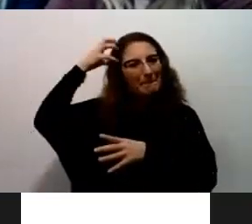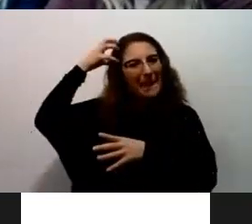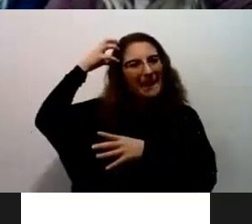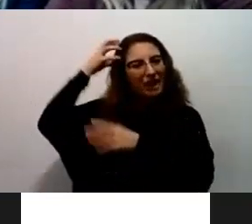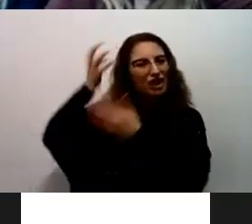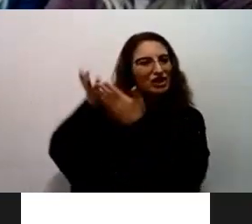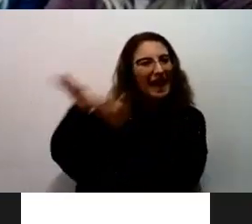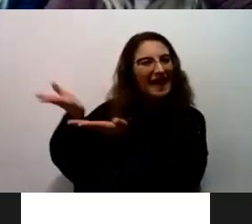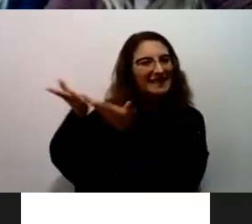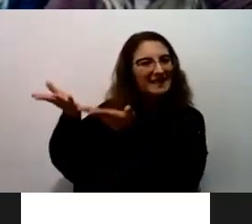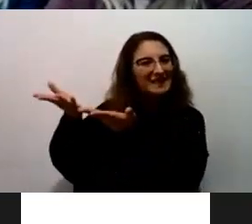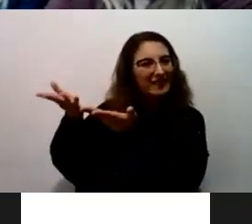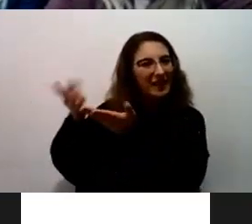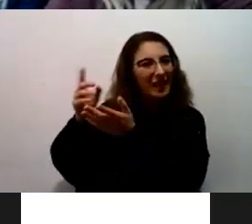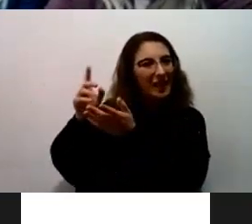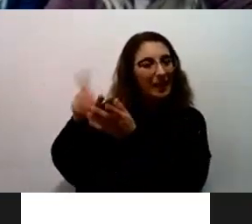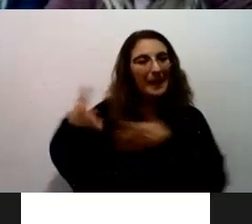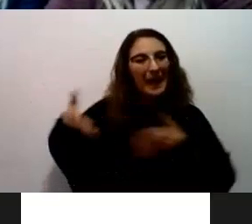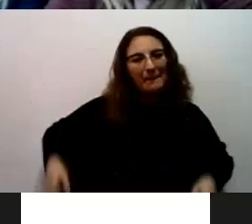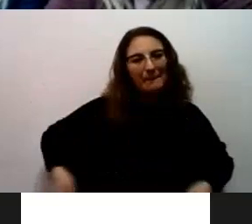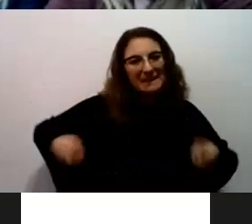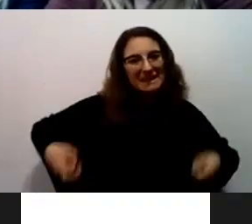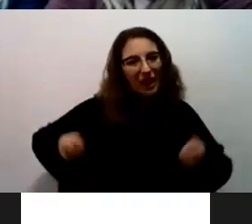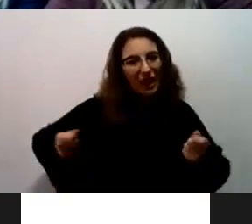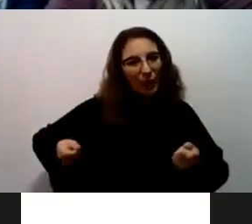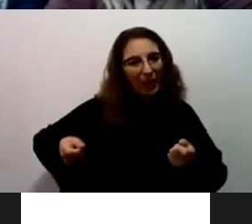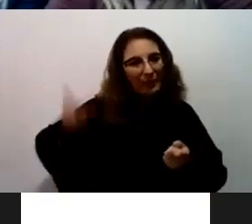usuarias de silla de ruedas en aviones.